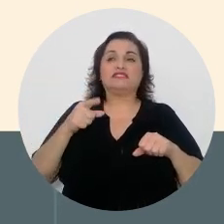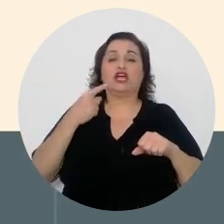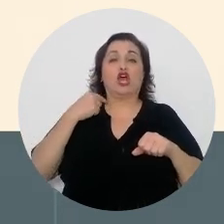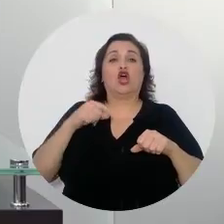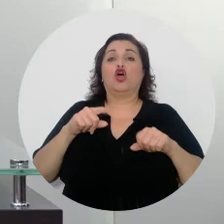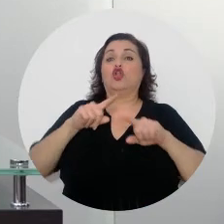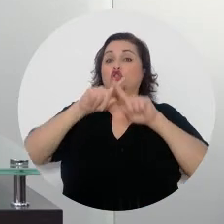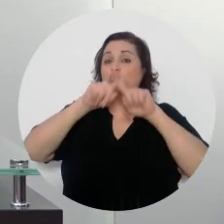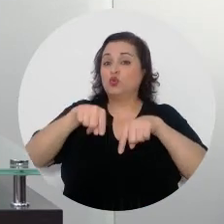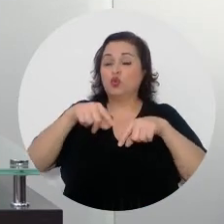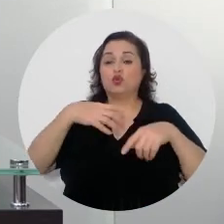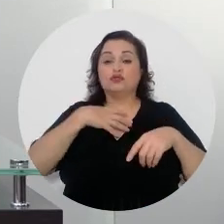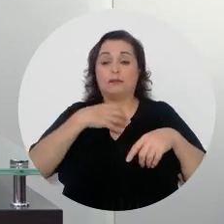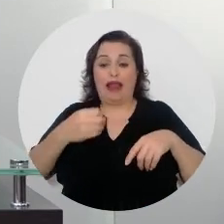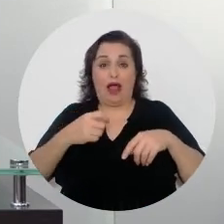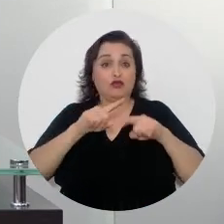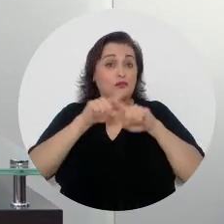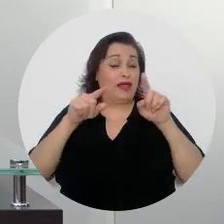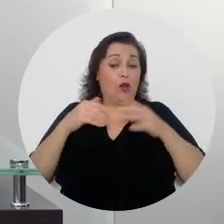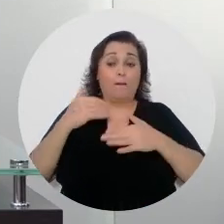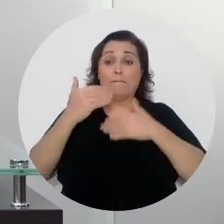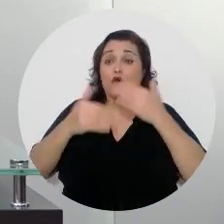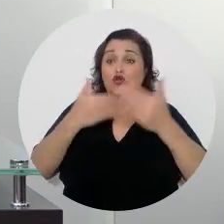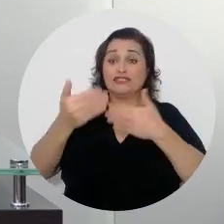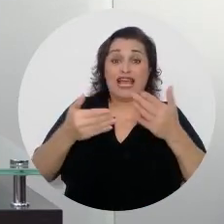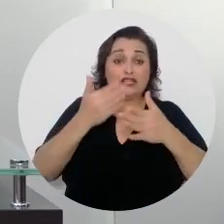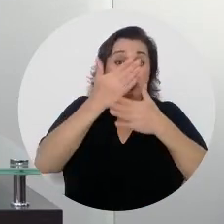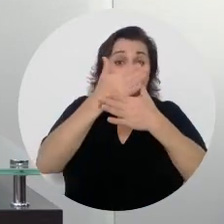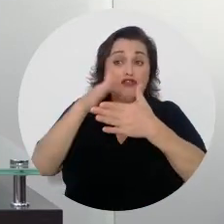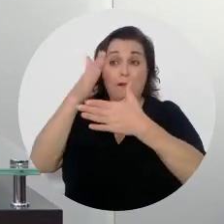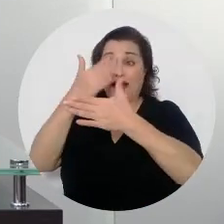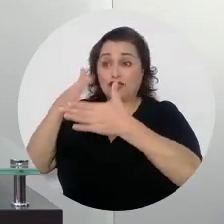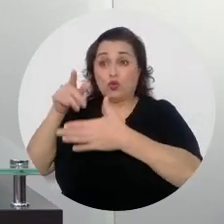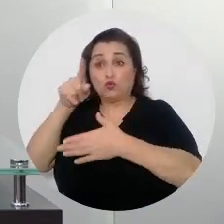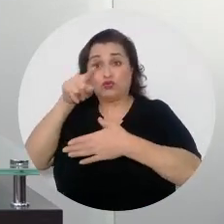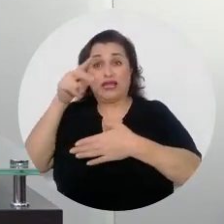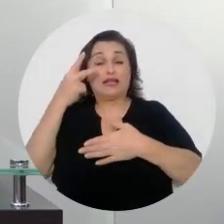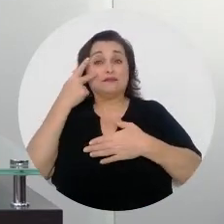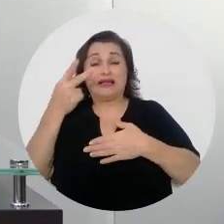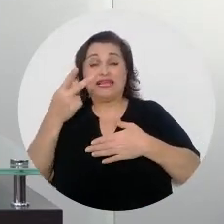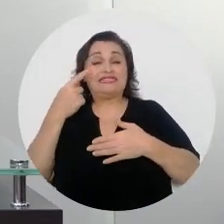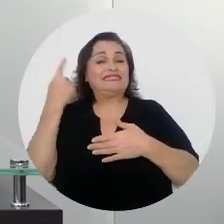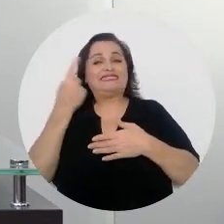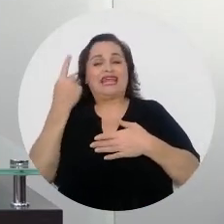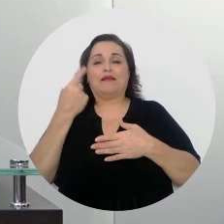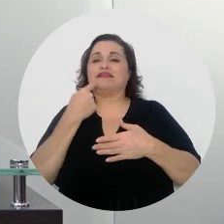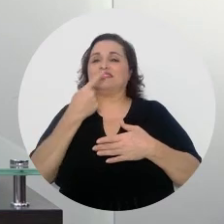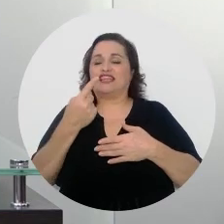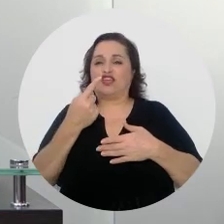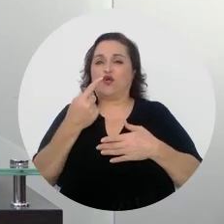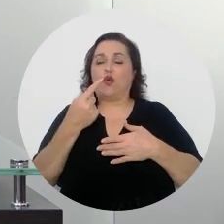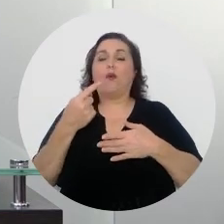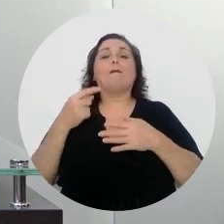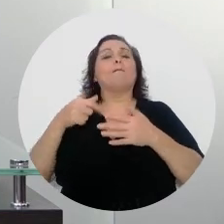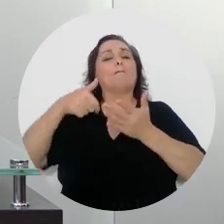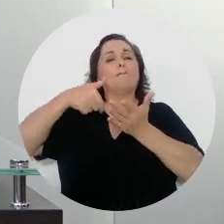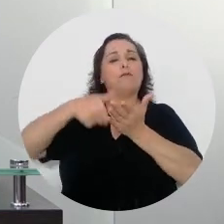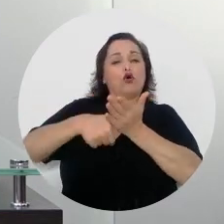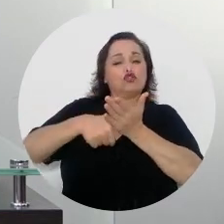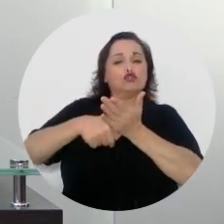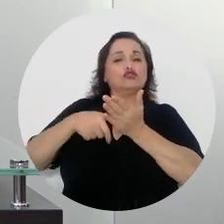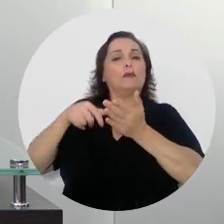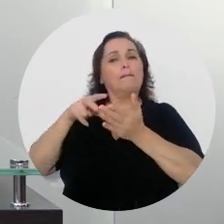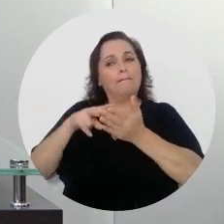cuántas cantidades de votos nulos y blancos se han dado, pero en el proceso de distribución, como ustedes vieron, siempre se